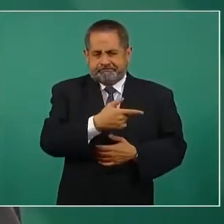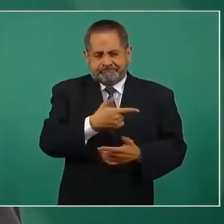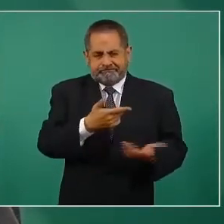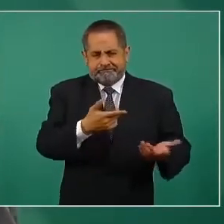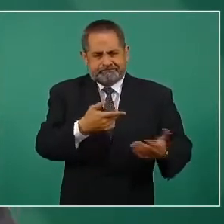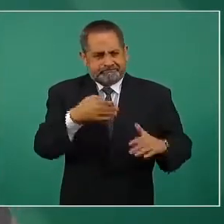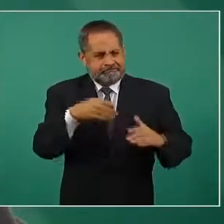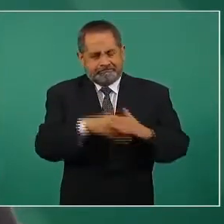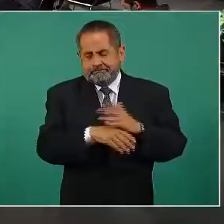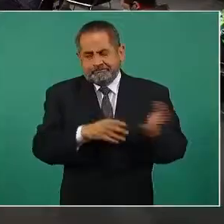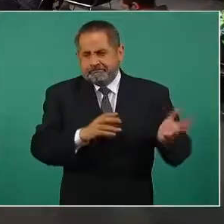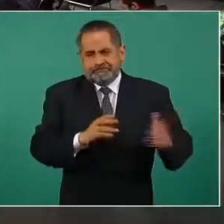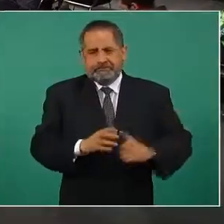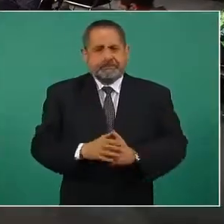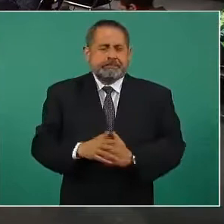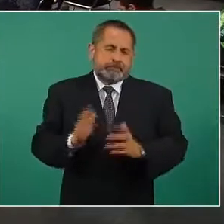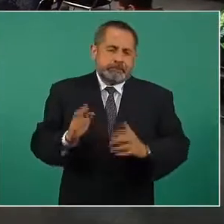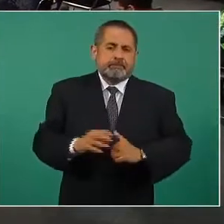Pero bueno,